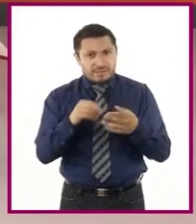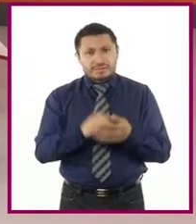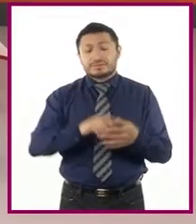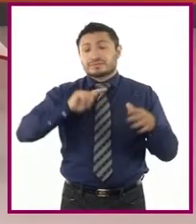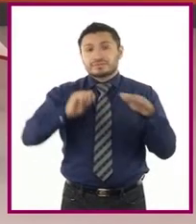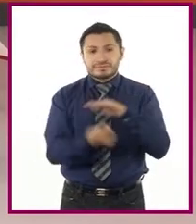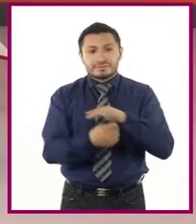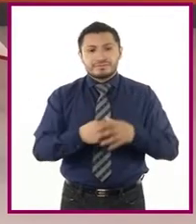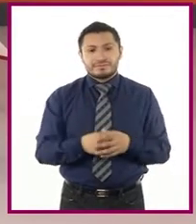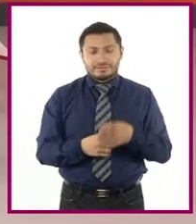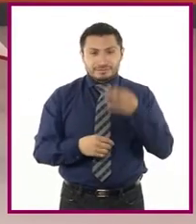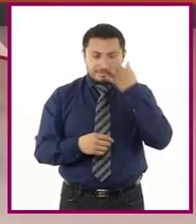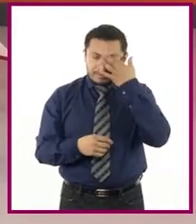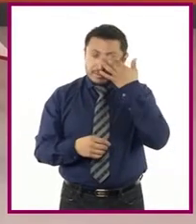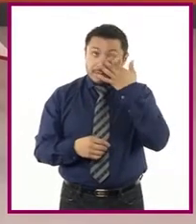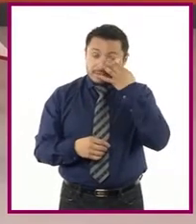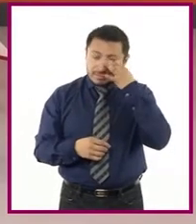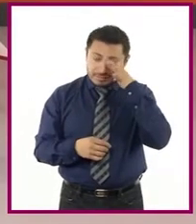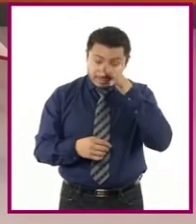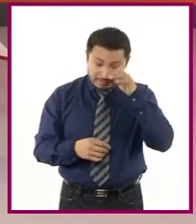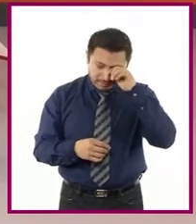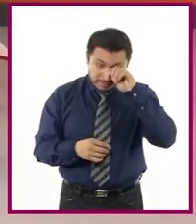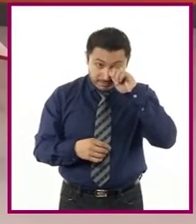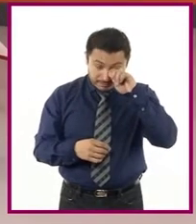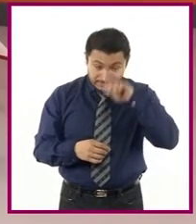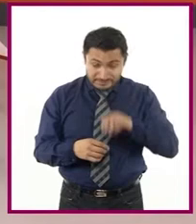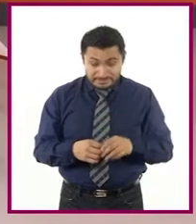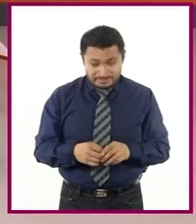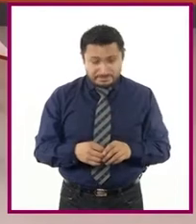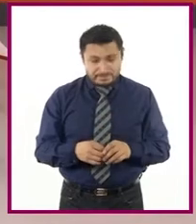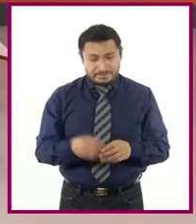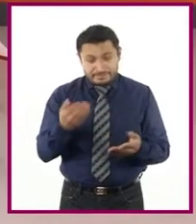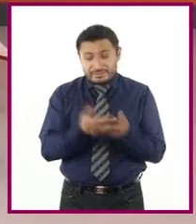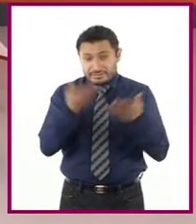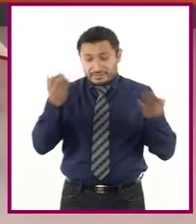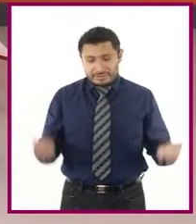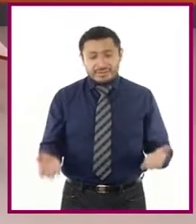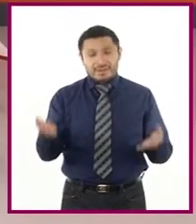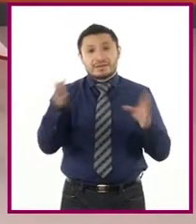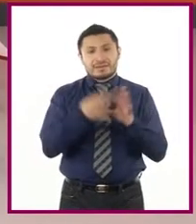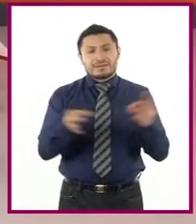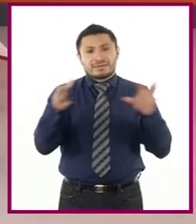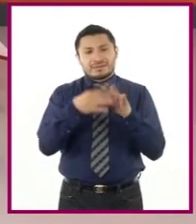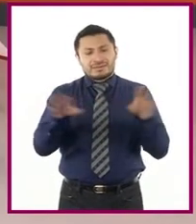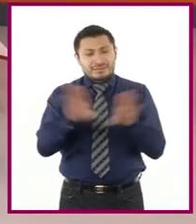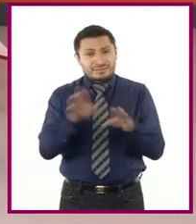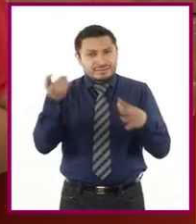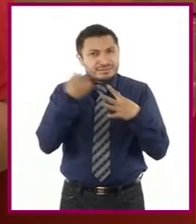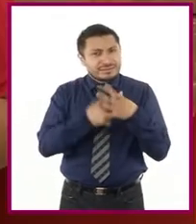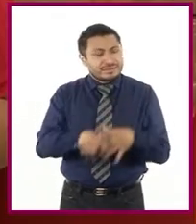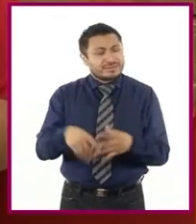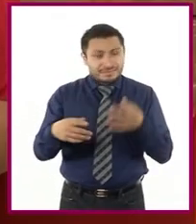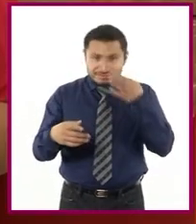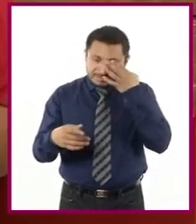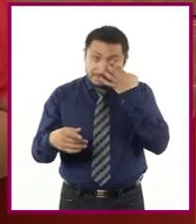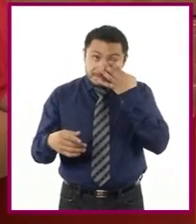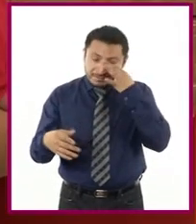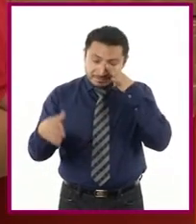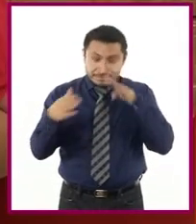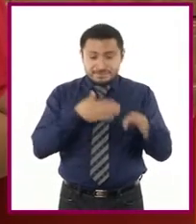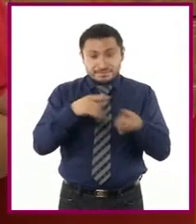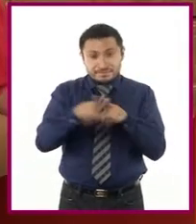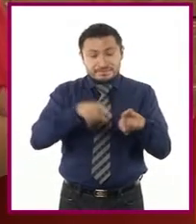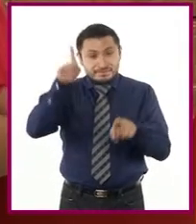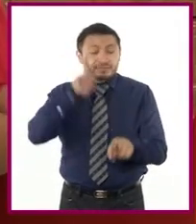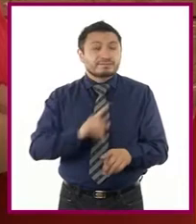de tecnología. Bueno, pues ahora sí les cuento cómo empezó todo esto. Mi hermana dirige